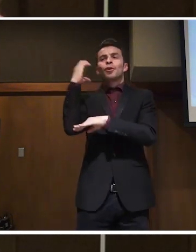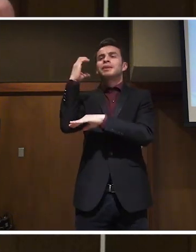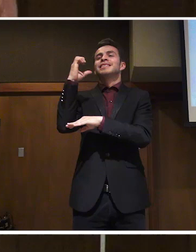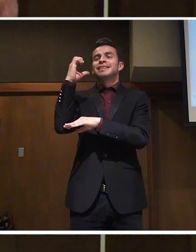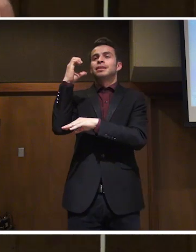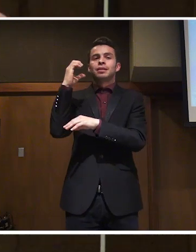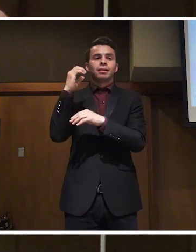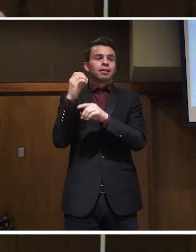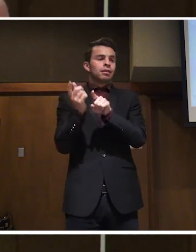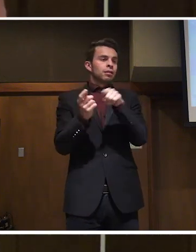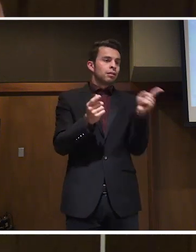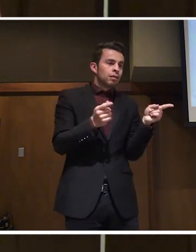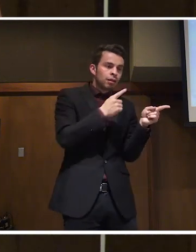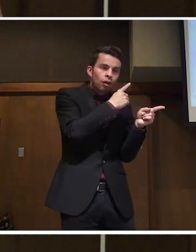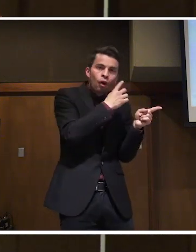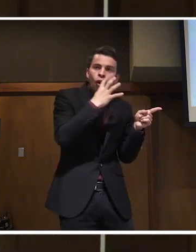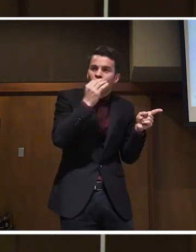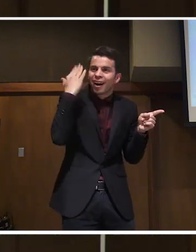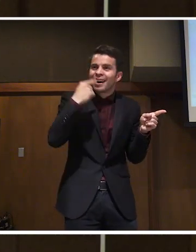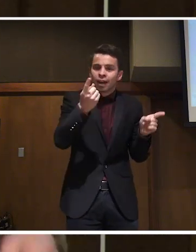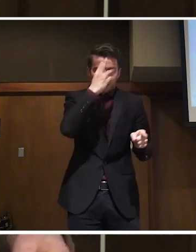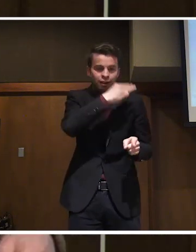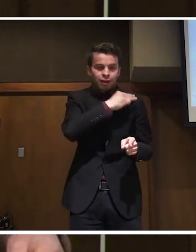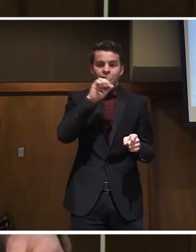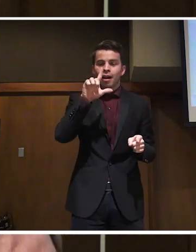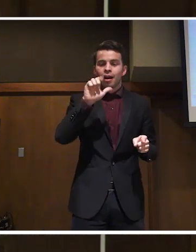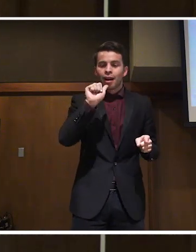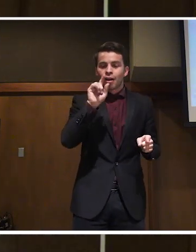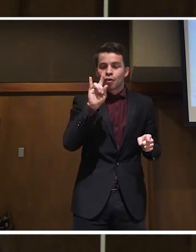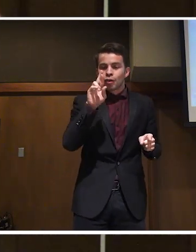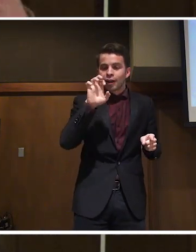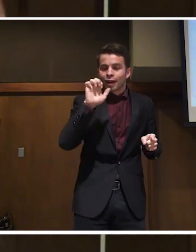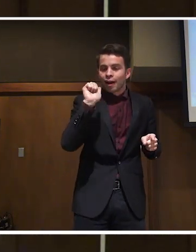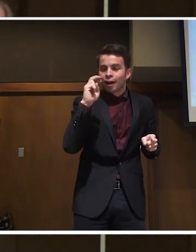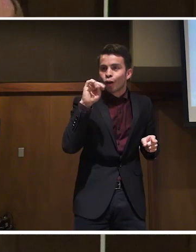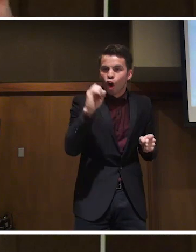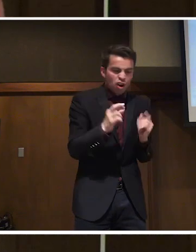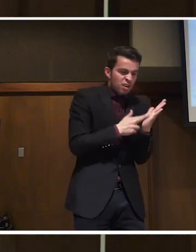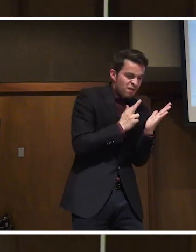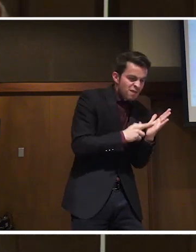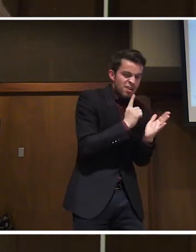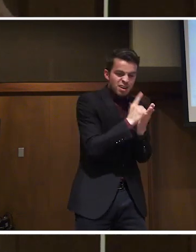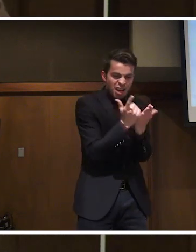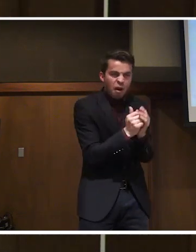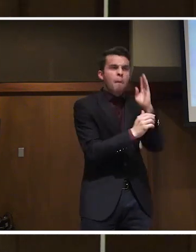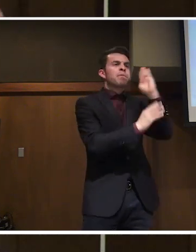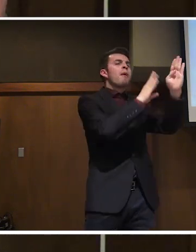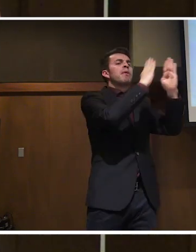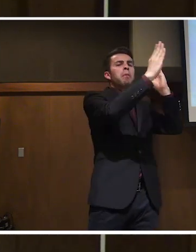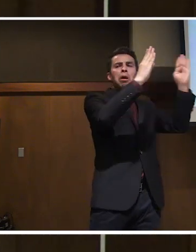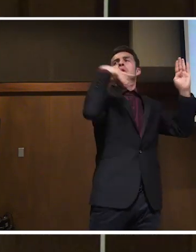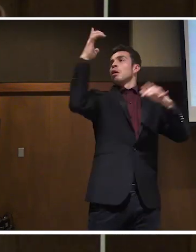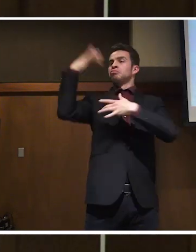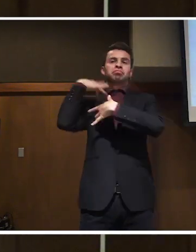crecido con la población, con la colección de don Laureano García Ortiz y otras colecciones que se le fueron añadiendo de